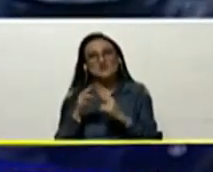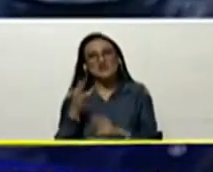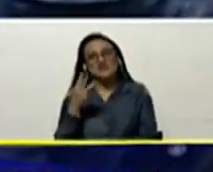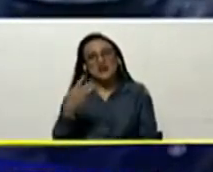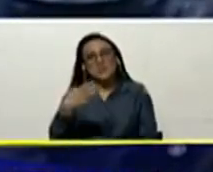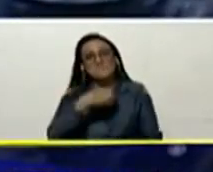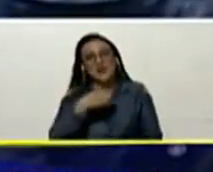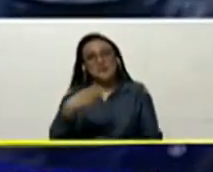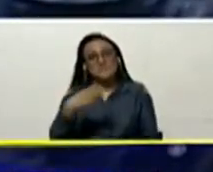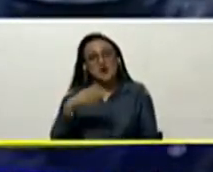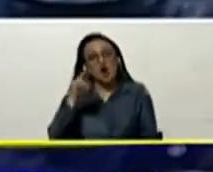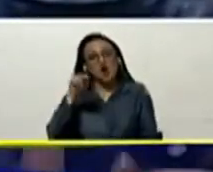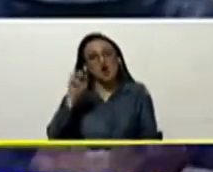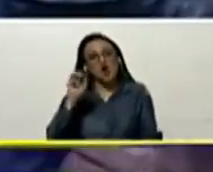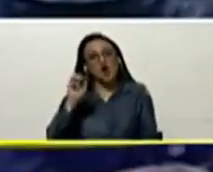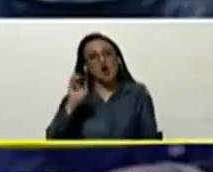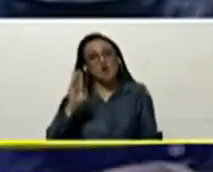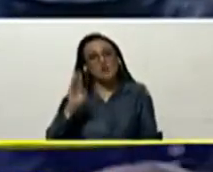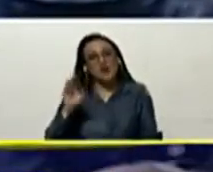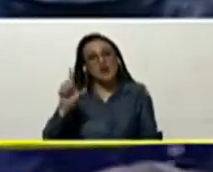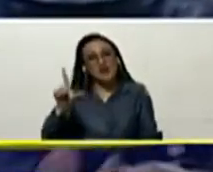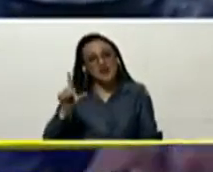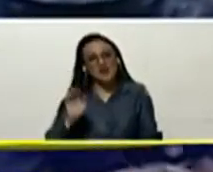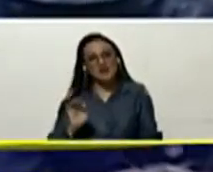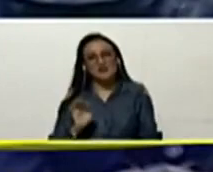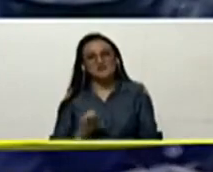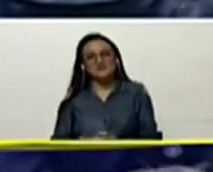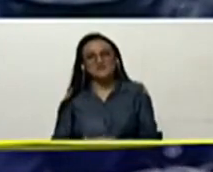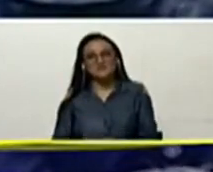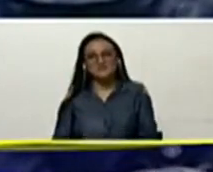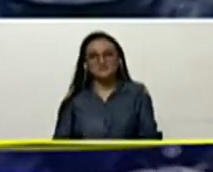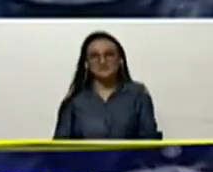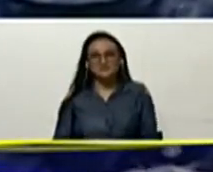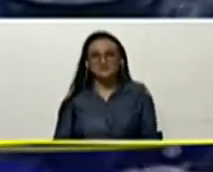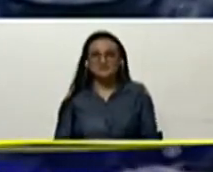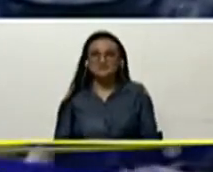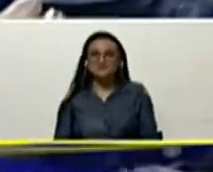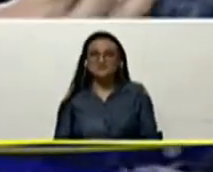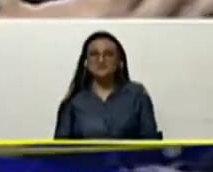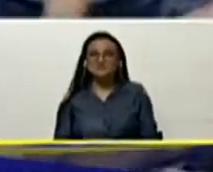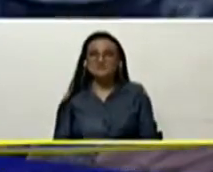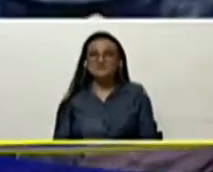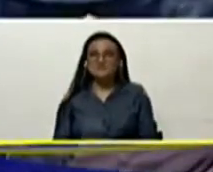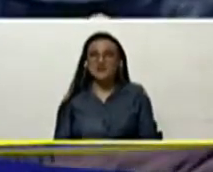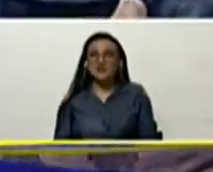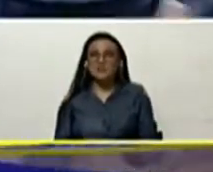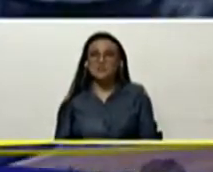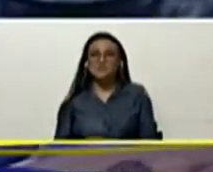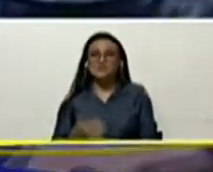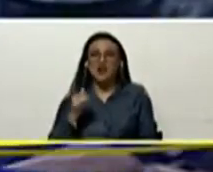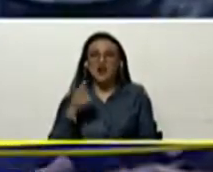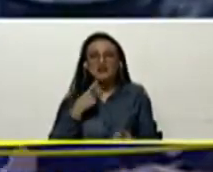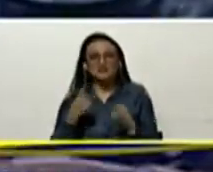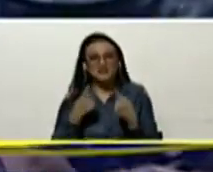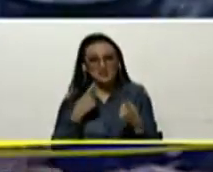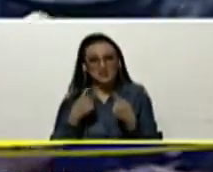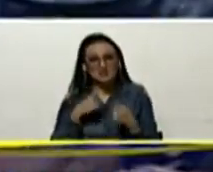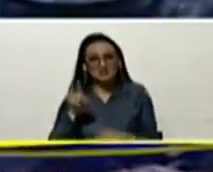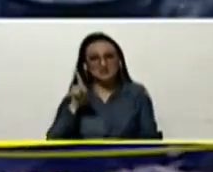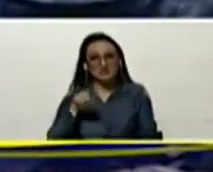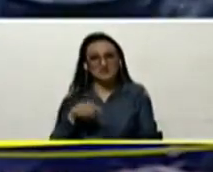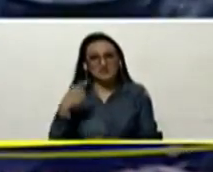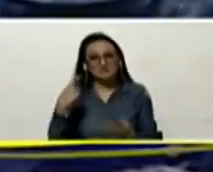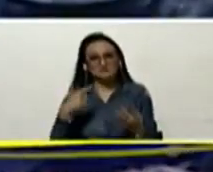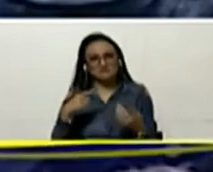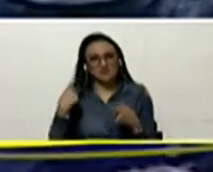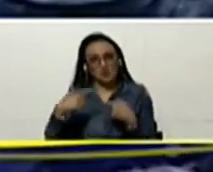premios Nobel, entre otros a Saramago, a Wolf Soyinka. También hay entrevistas a ellos, entre otros